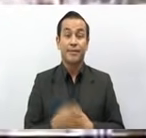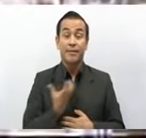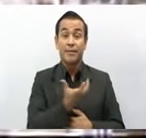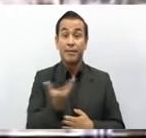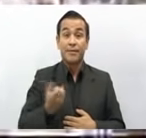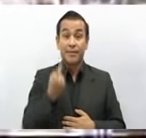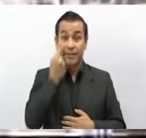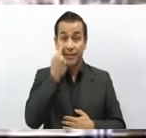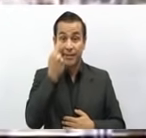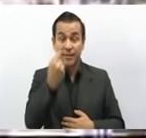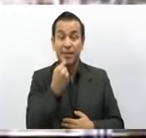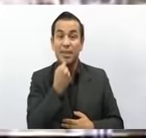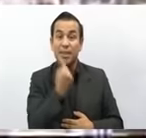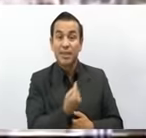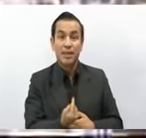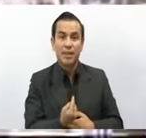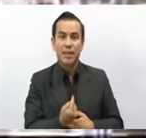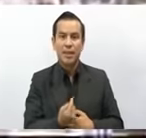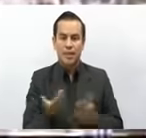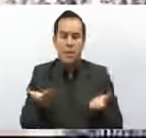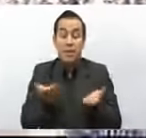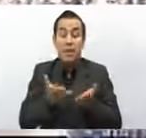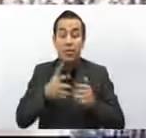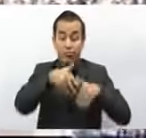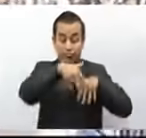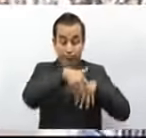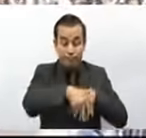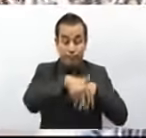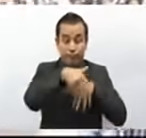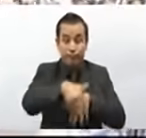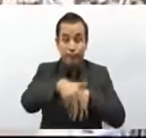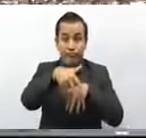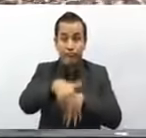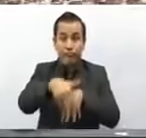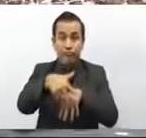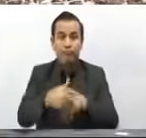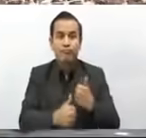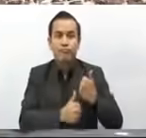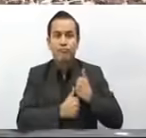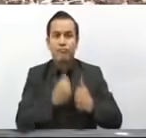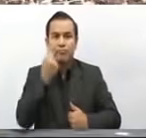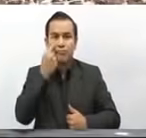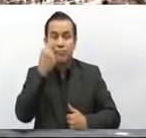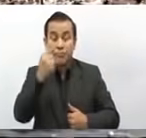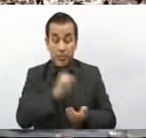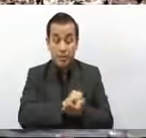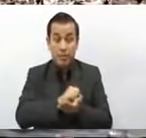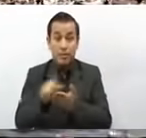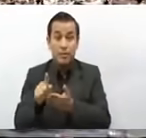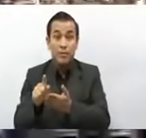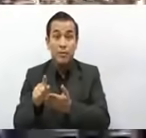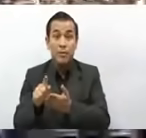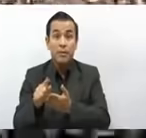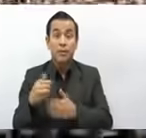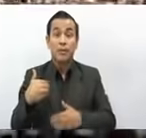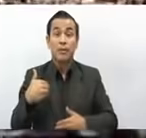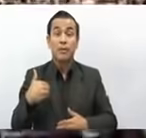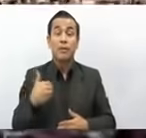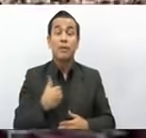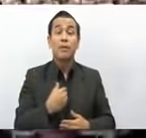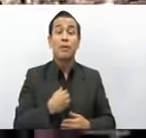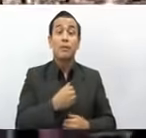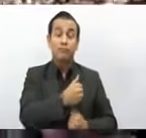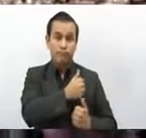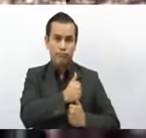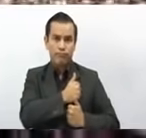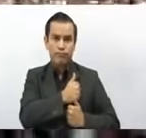Observemos en estos instantes el desarrollo del desfile militar, donde podemos ver a la Escuela Militar General Gerardo